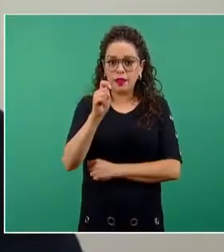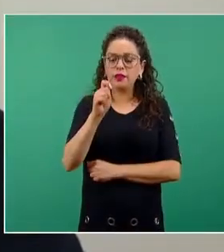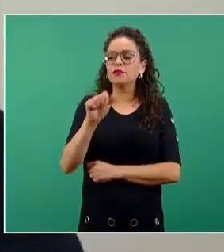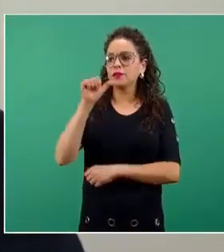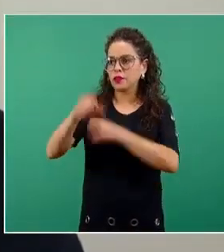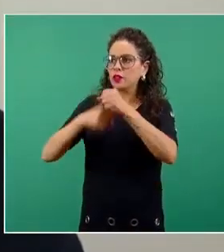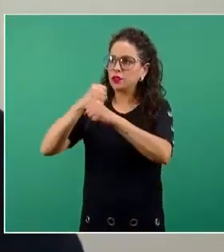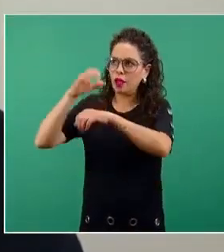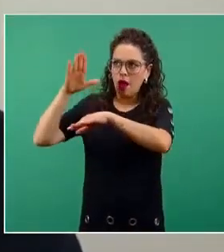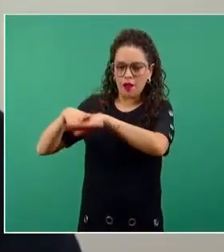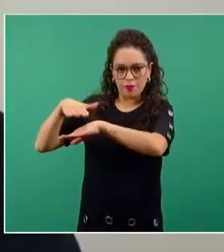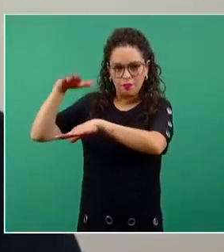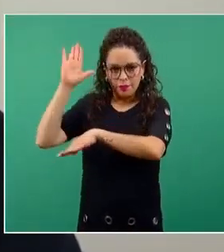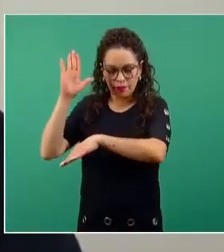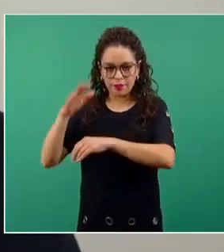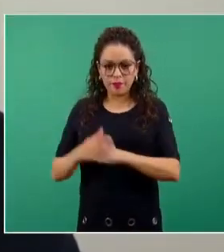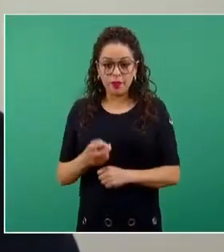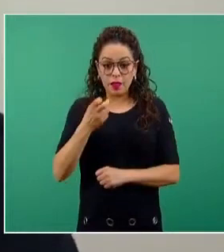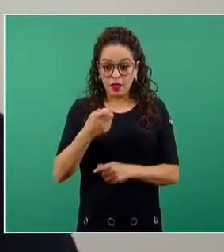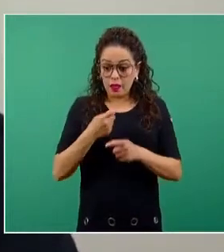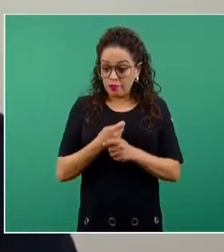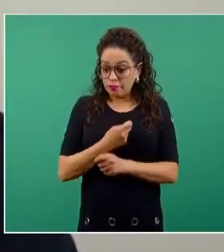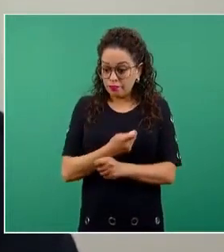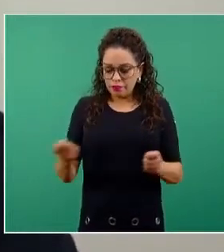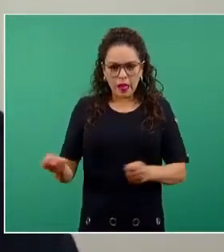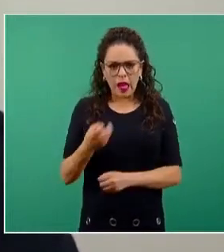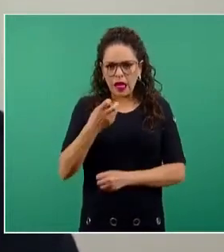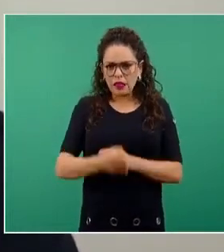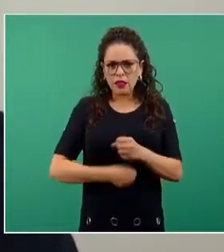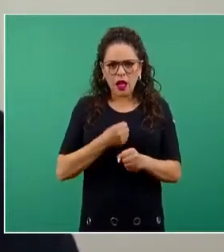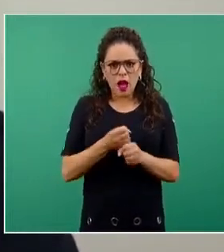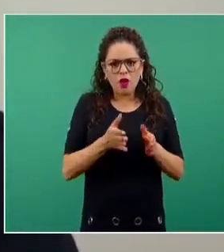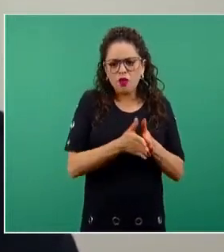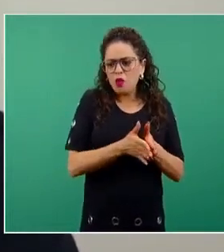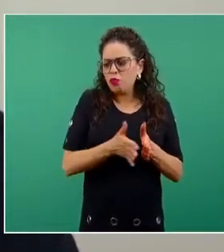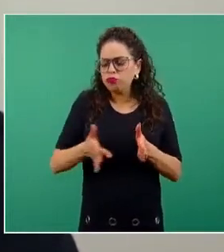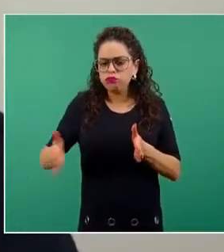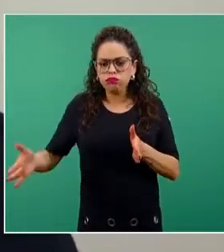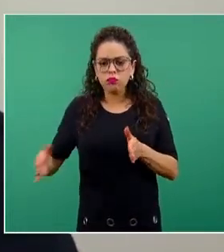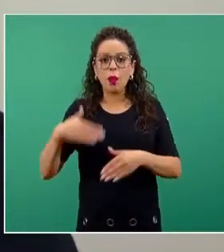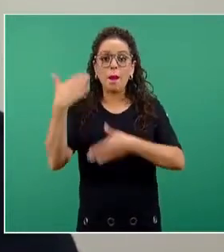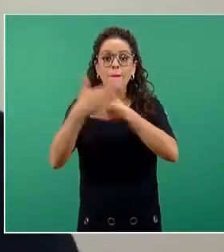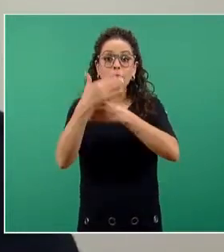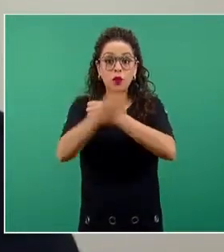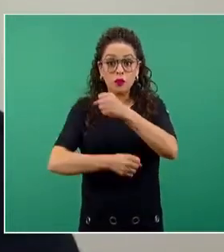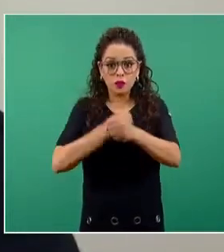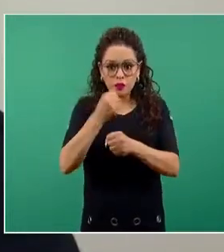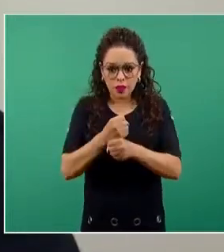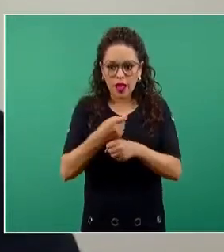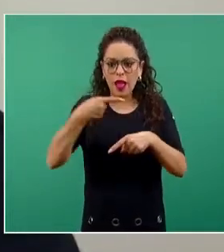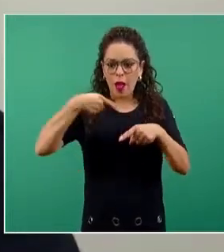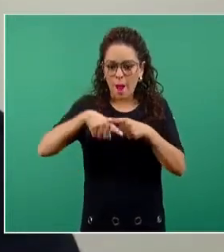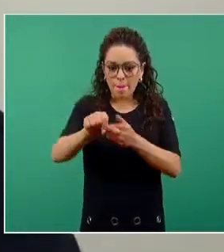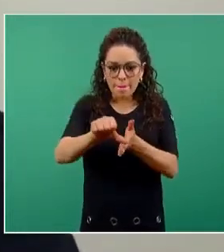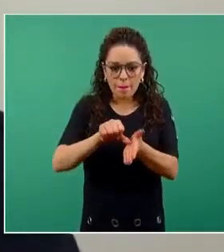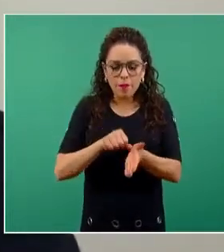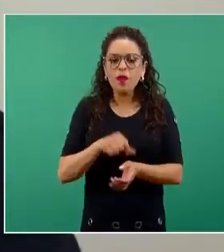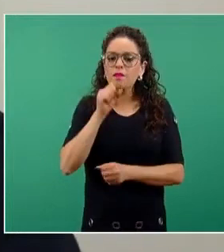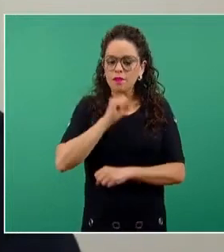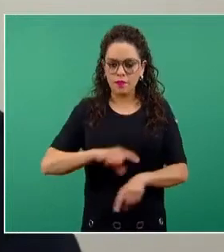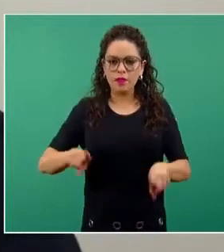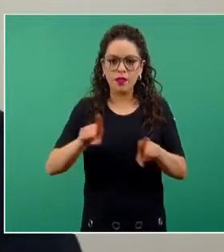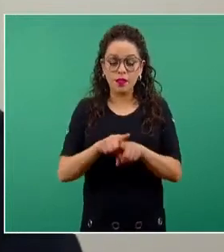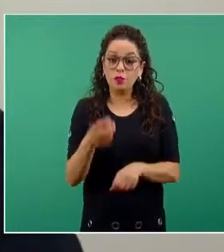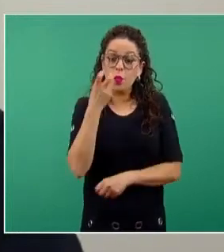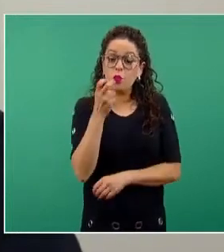Esta proveeduría se realizará durante todo este año y los primeros meses del próximo año. Es de ahí la importancia que